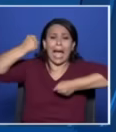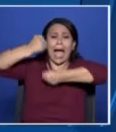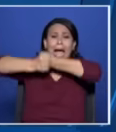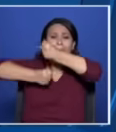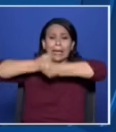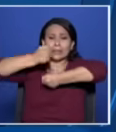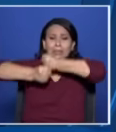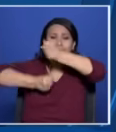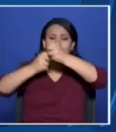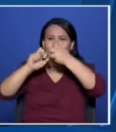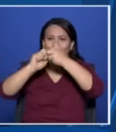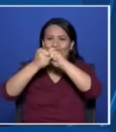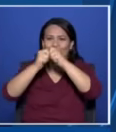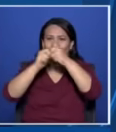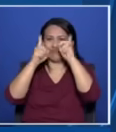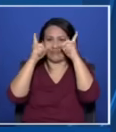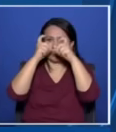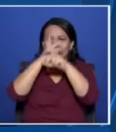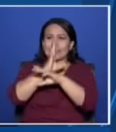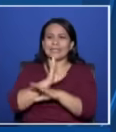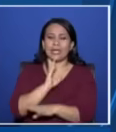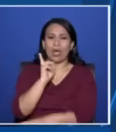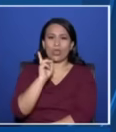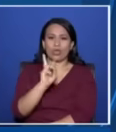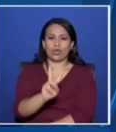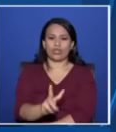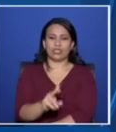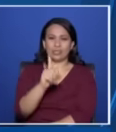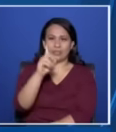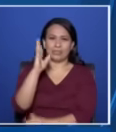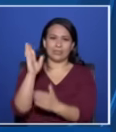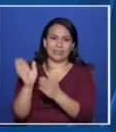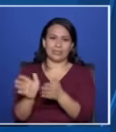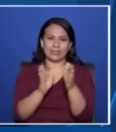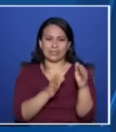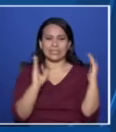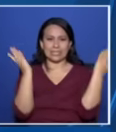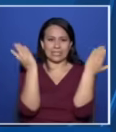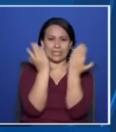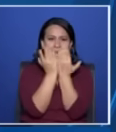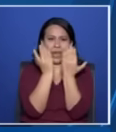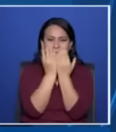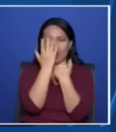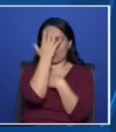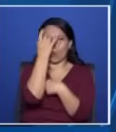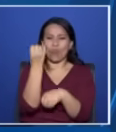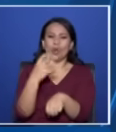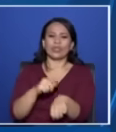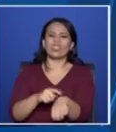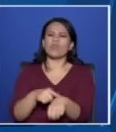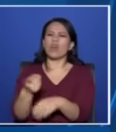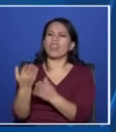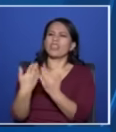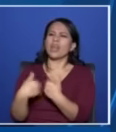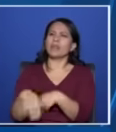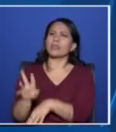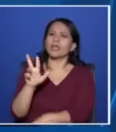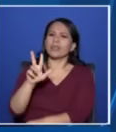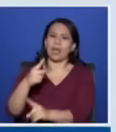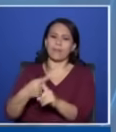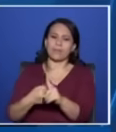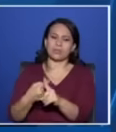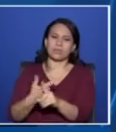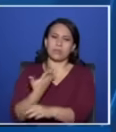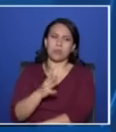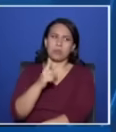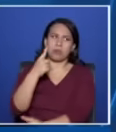años tenía complicaciones. Hoy veo que se han cerrado 2 de los 4 carriles. ¿Esto se mantendrá así por cuánto tiempo? Sí, calcula que la obra está apretada